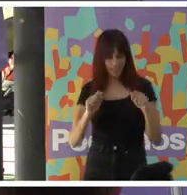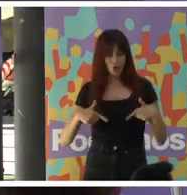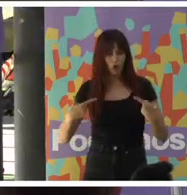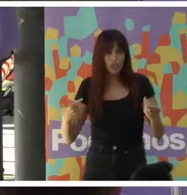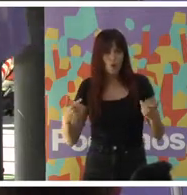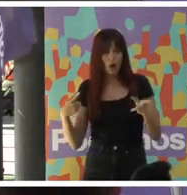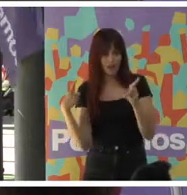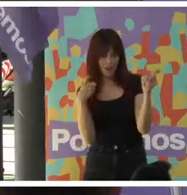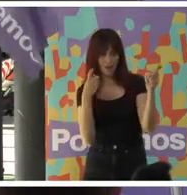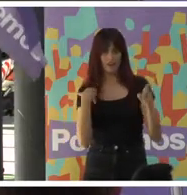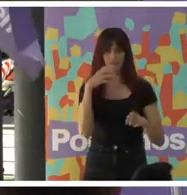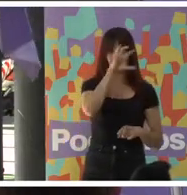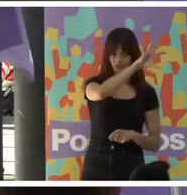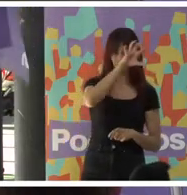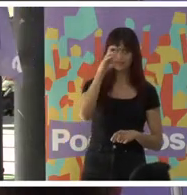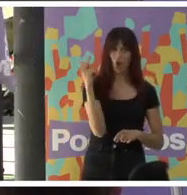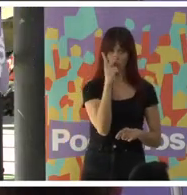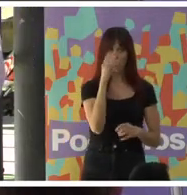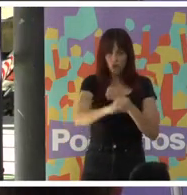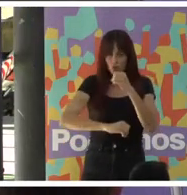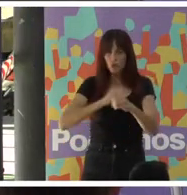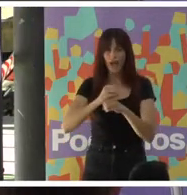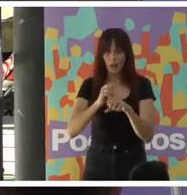entre potencias nucleares?